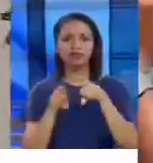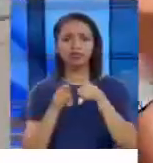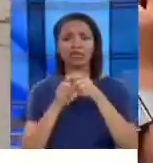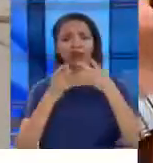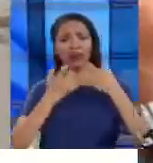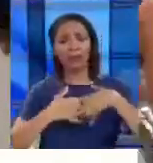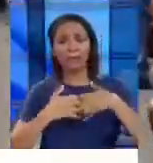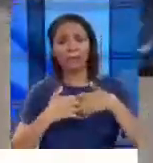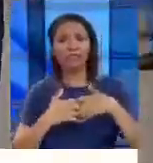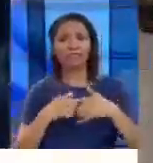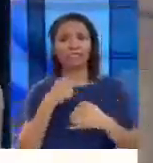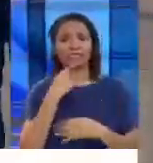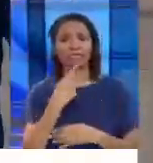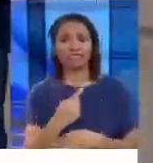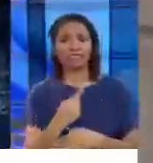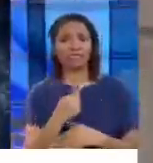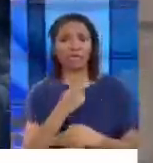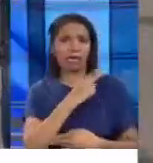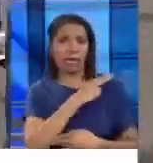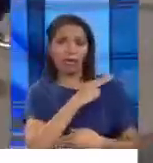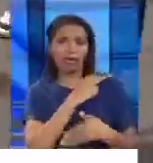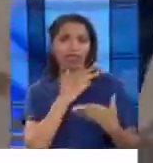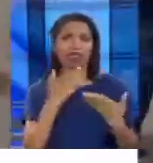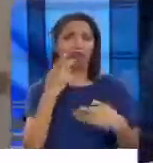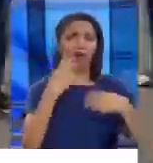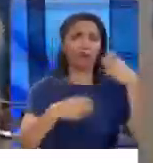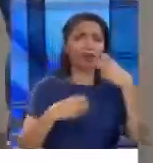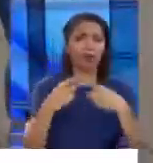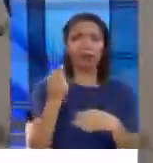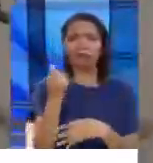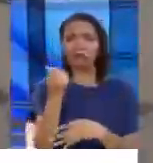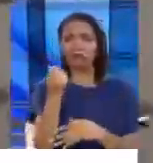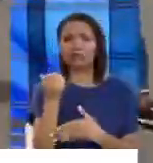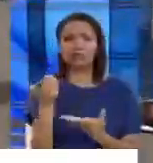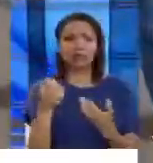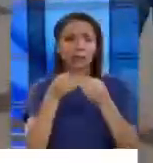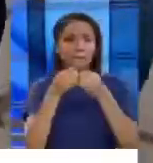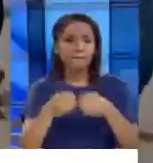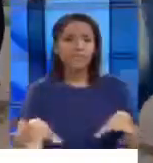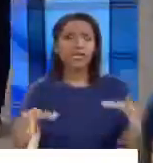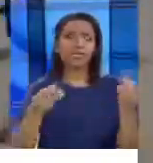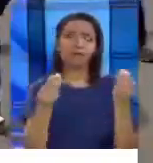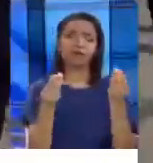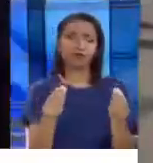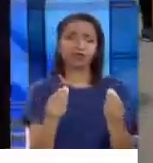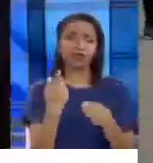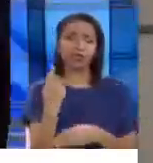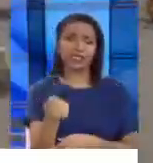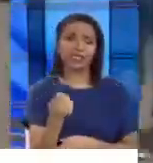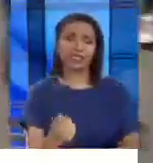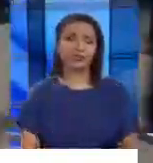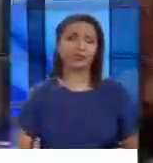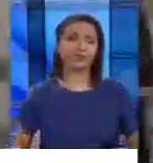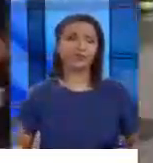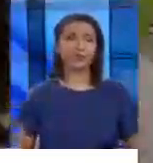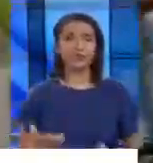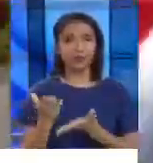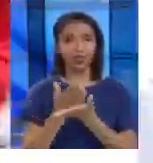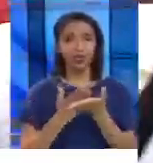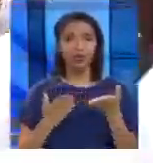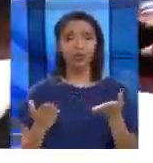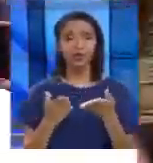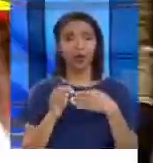Comercio, el impacto que se está teniendo en el tema de la economía en este sector, Gretel. Pero como tú lo mencionabas, algunos